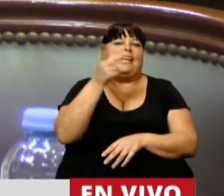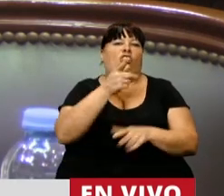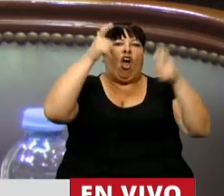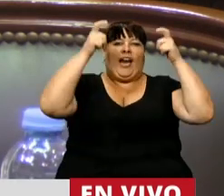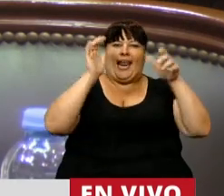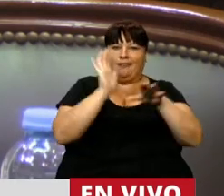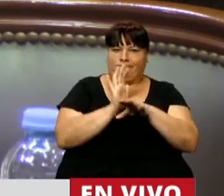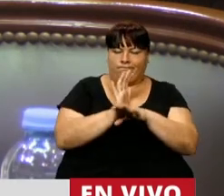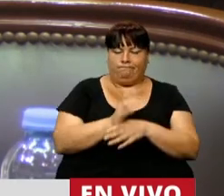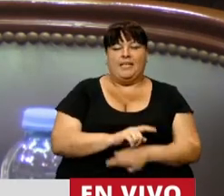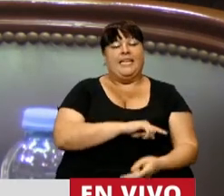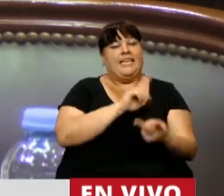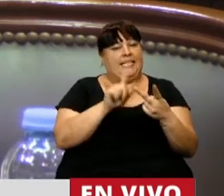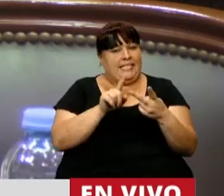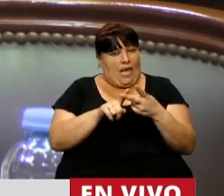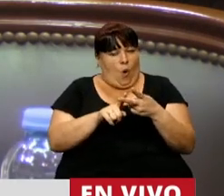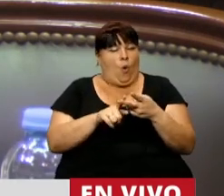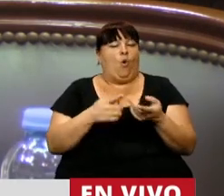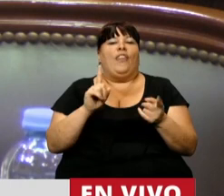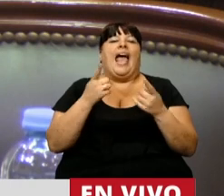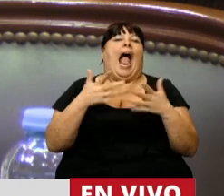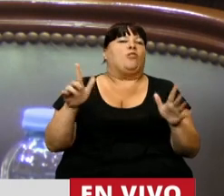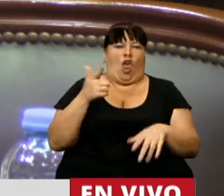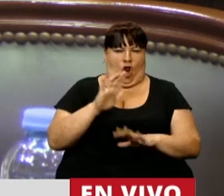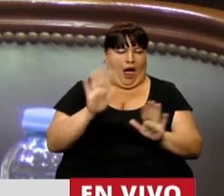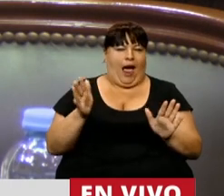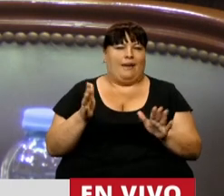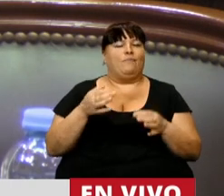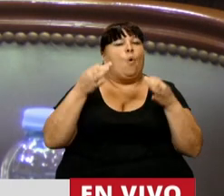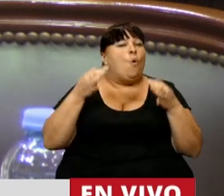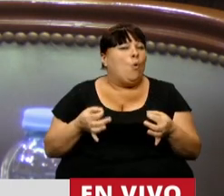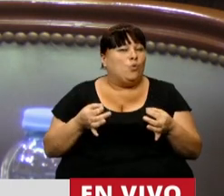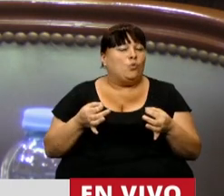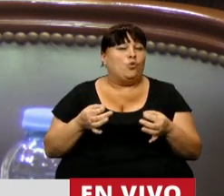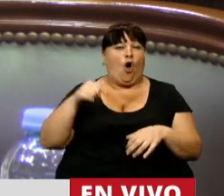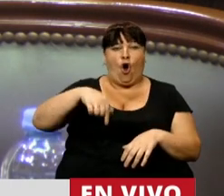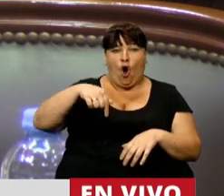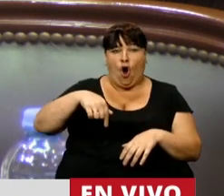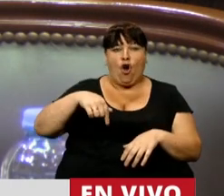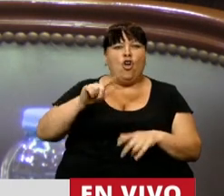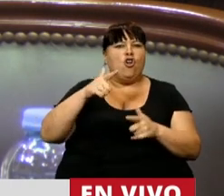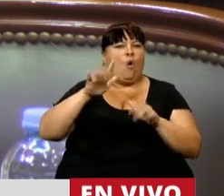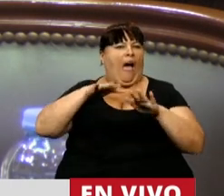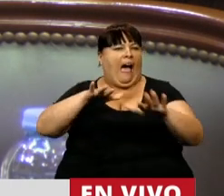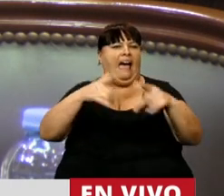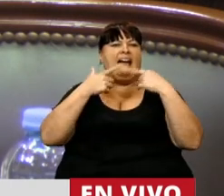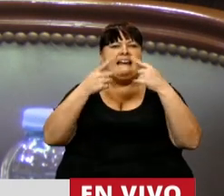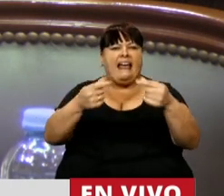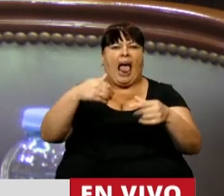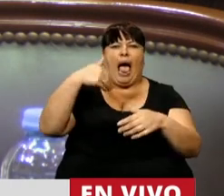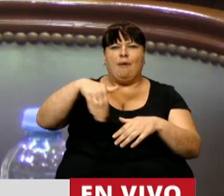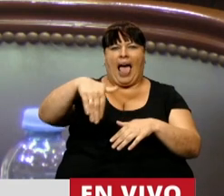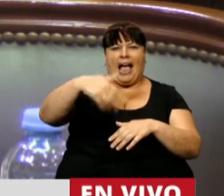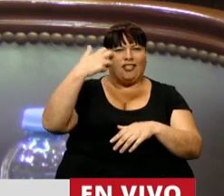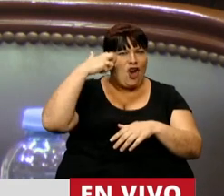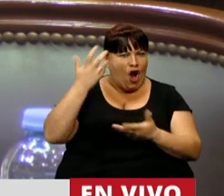Punto segundo, hablando de que no hay casualidades, no es casual que hoy no haya manifestaciones frente al